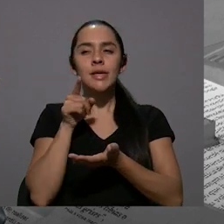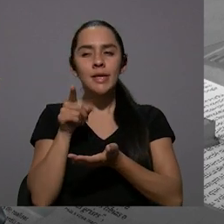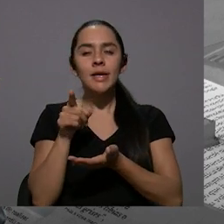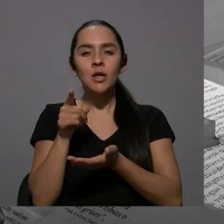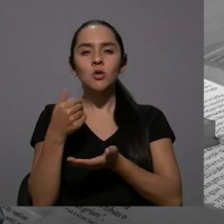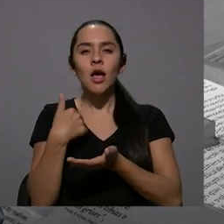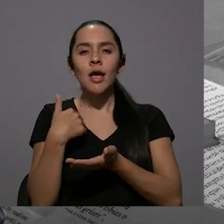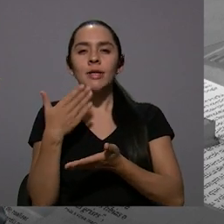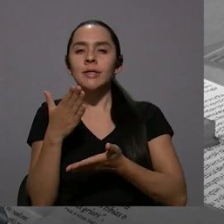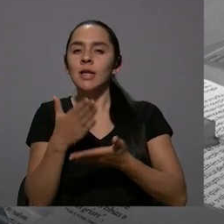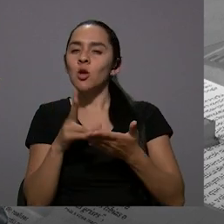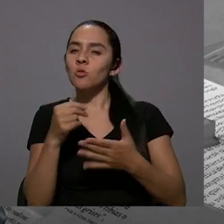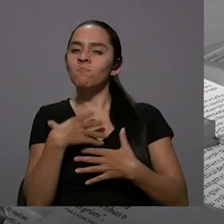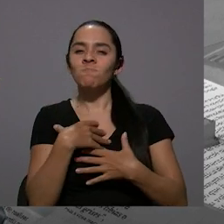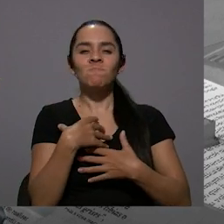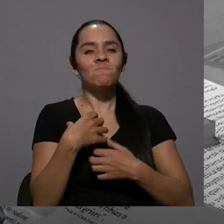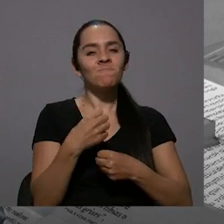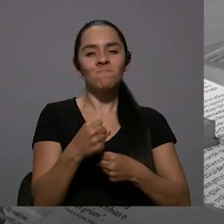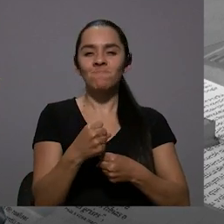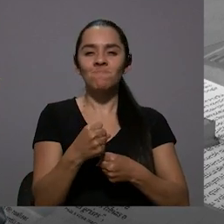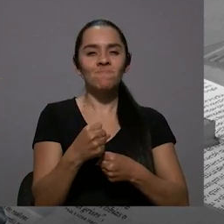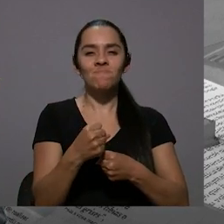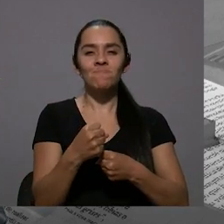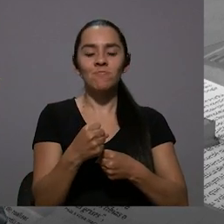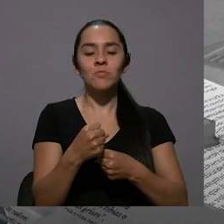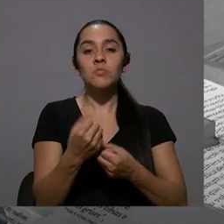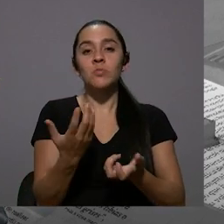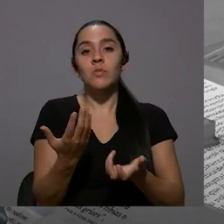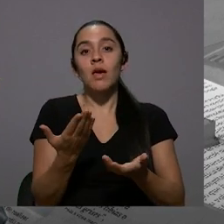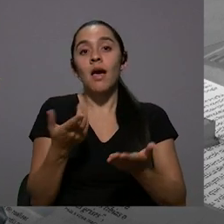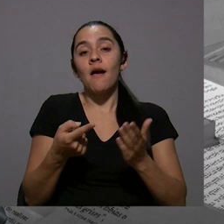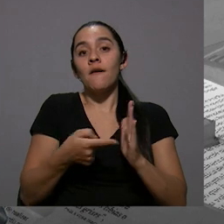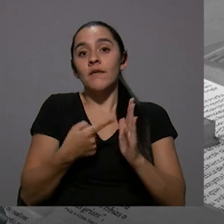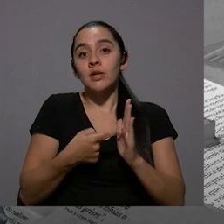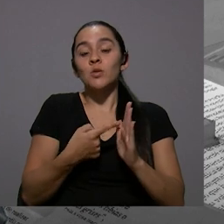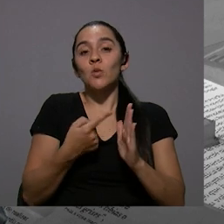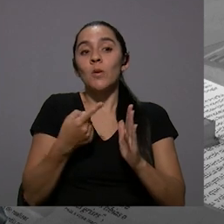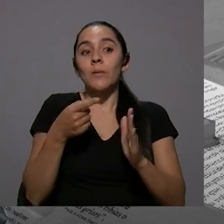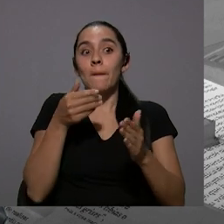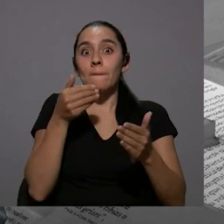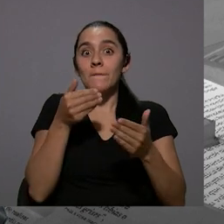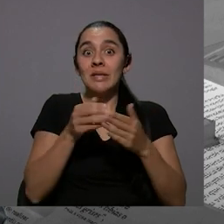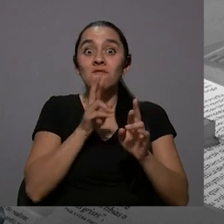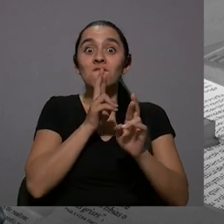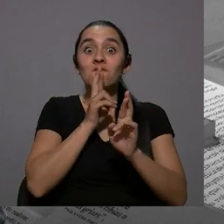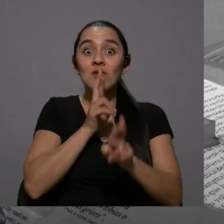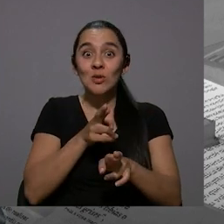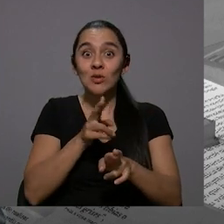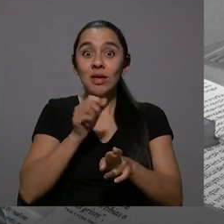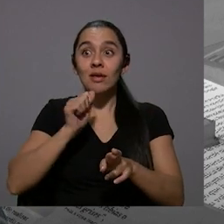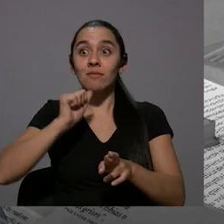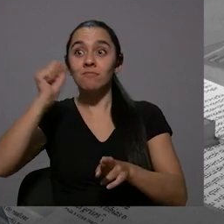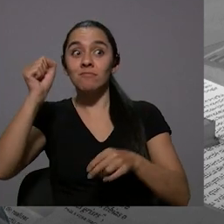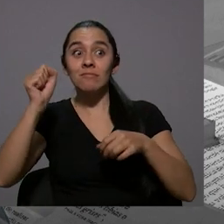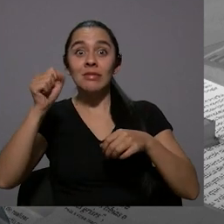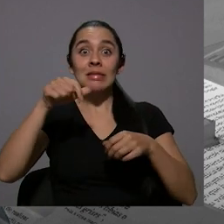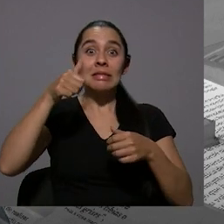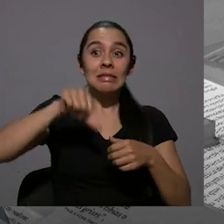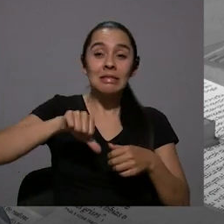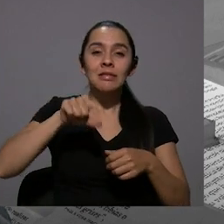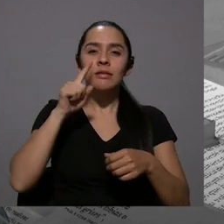susceptibilidad mucha desconfianza sobre todo cuando se generan resultados muy apretados Por qué Porque hay que tener cierta